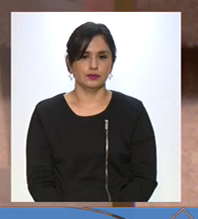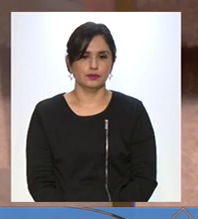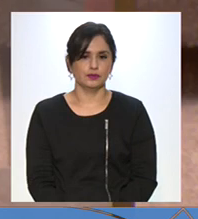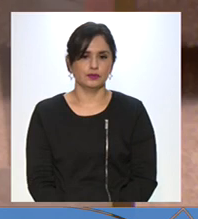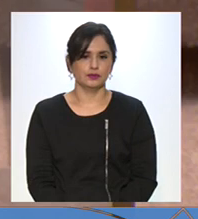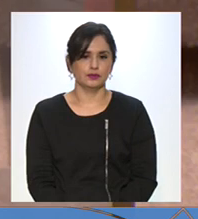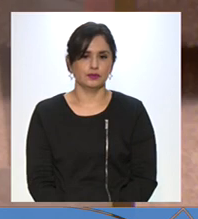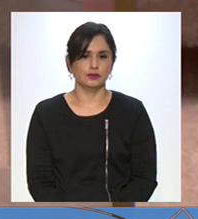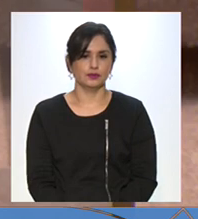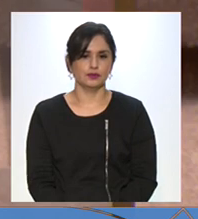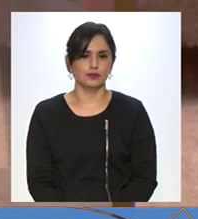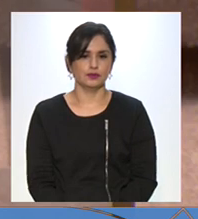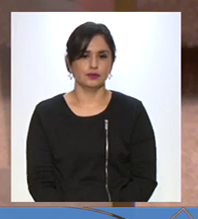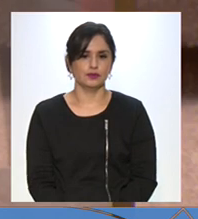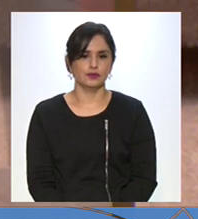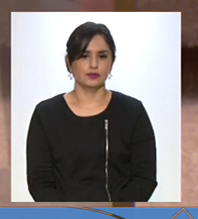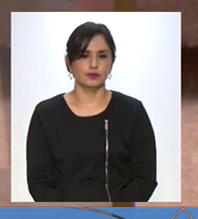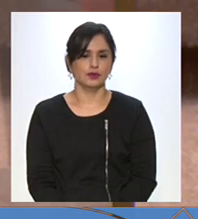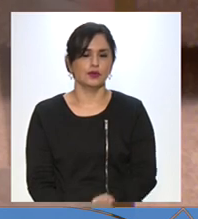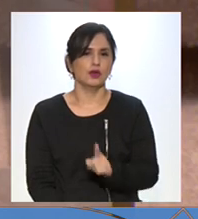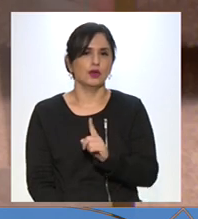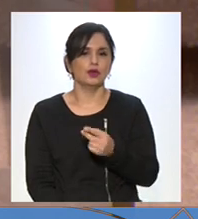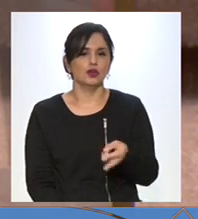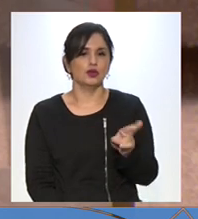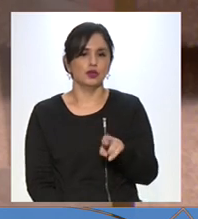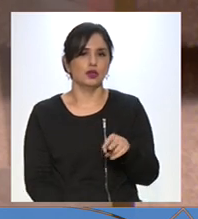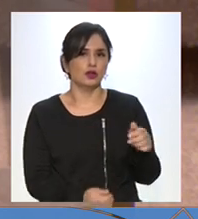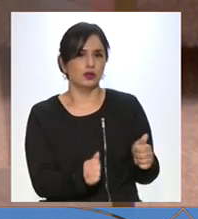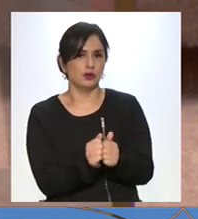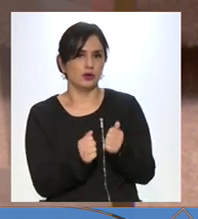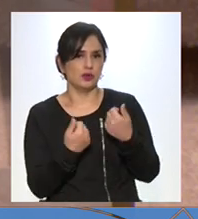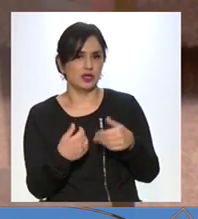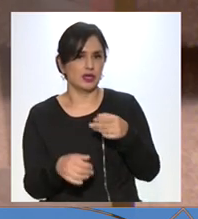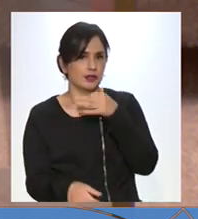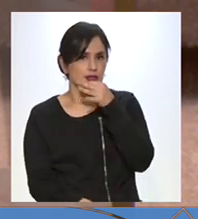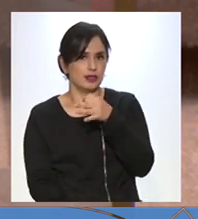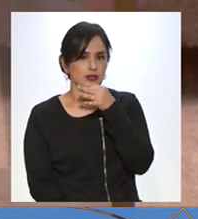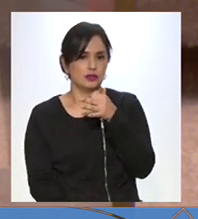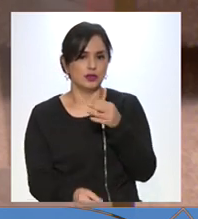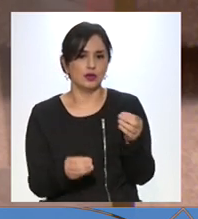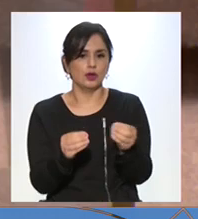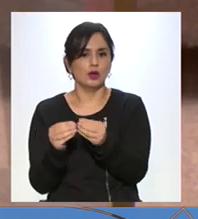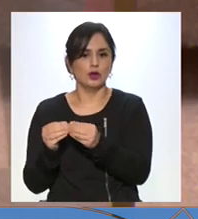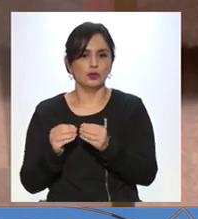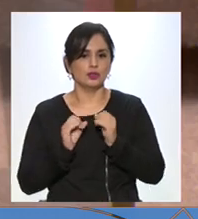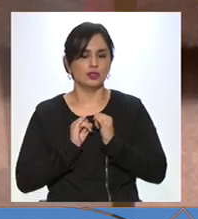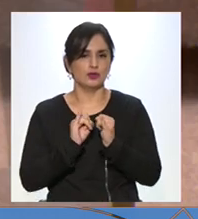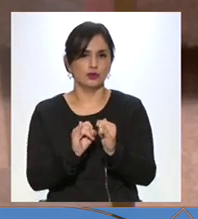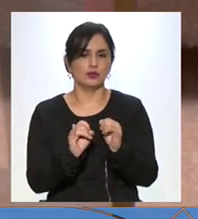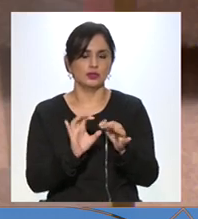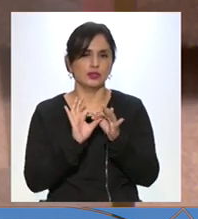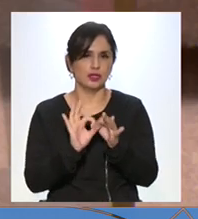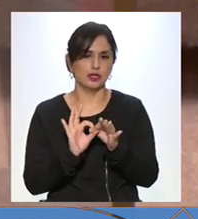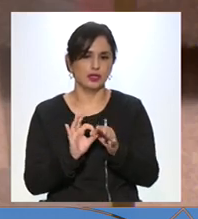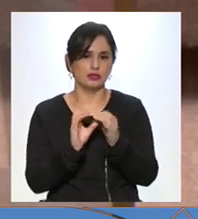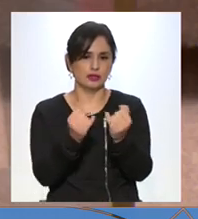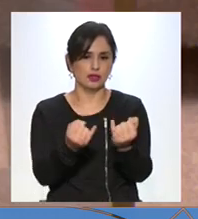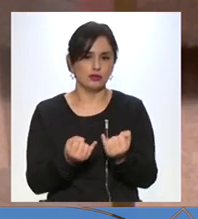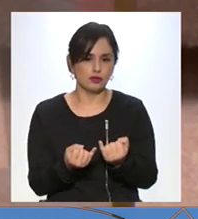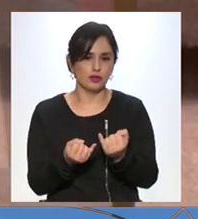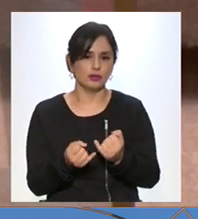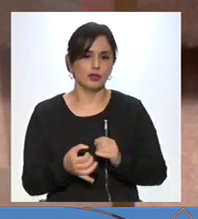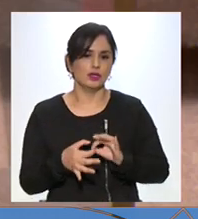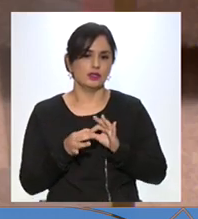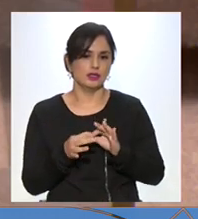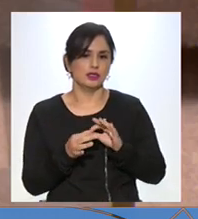La verdad es que no voy a repetirme en lo que han dicho mis colegas. Hay mucha información, se agradece el informe, se agradece